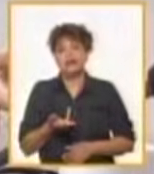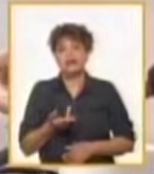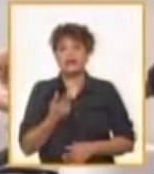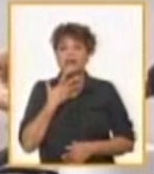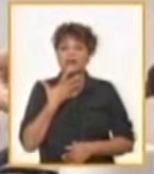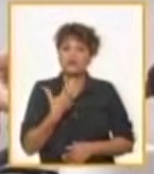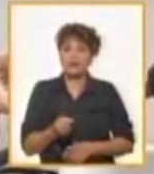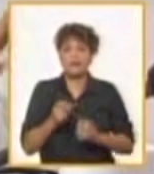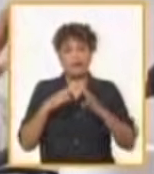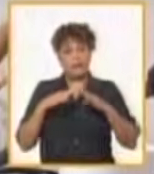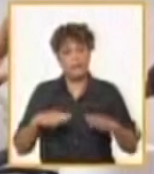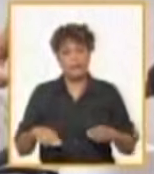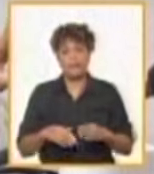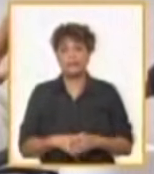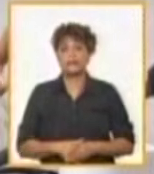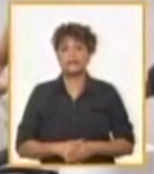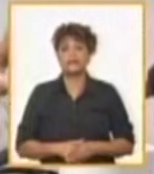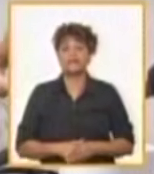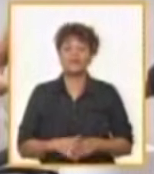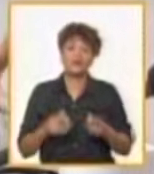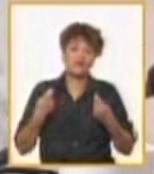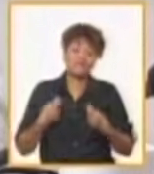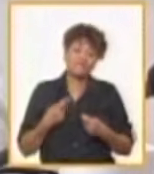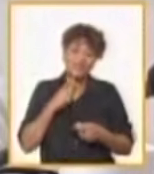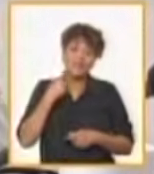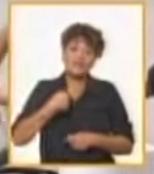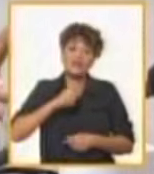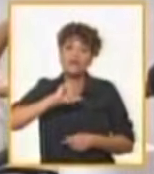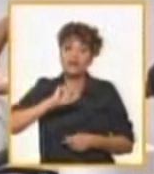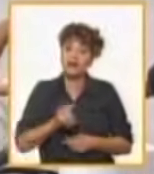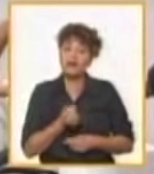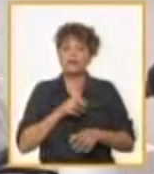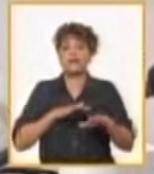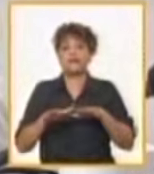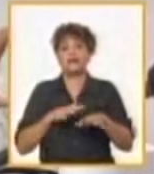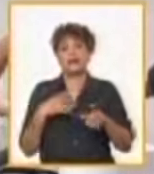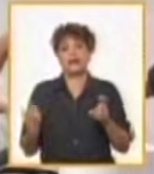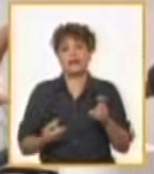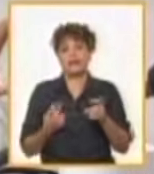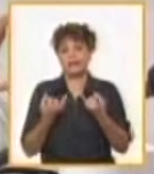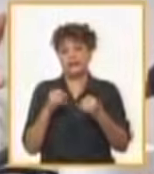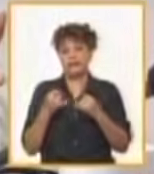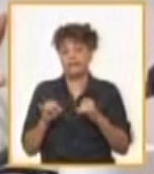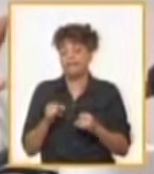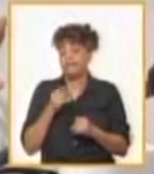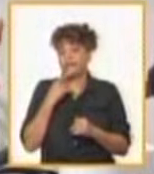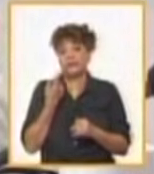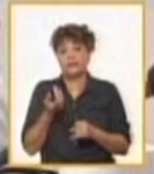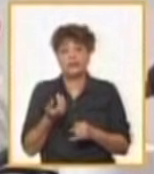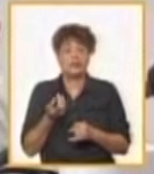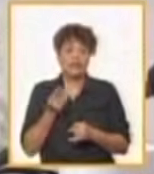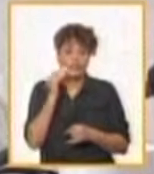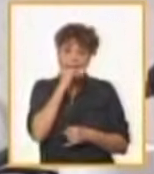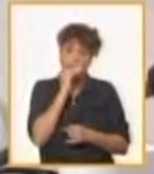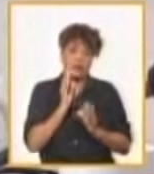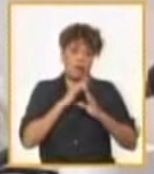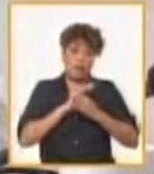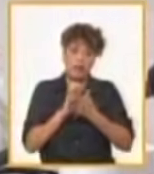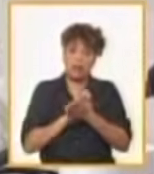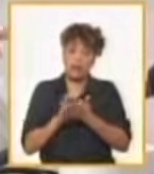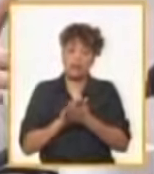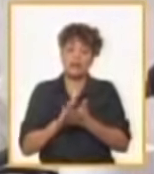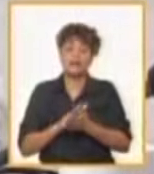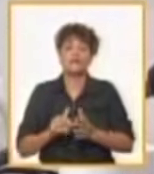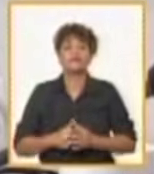la paz. Pero ¿qué tuvo que hacer? Preparar una guerra de independencia porque no le quedaba otra alternativa. Y hay